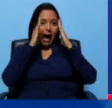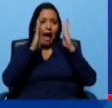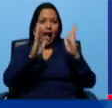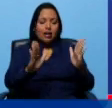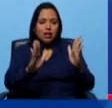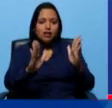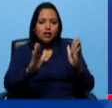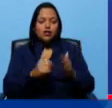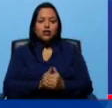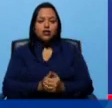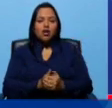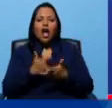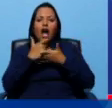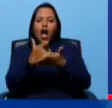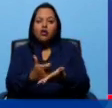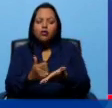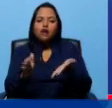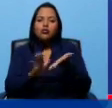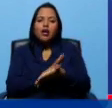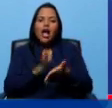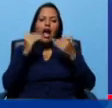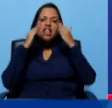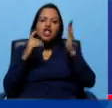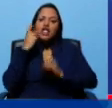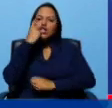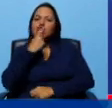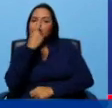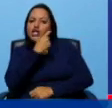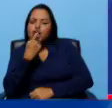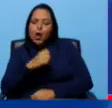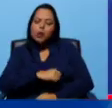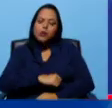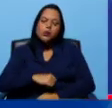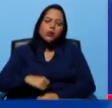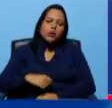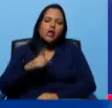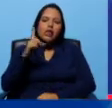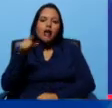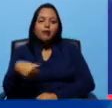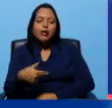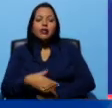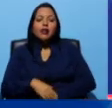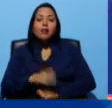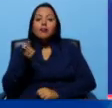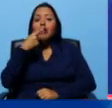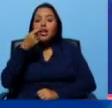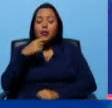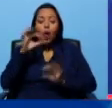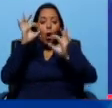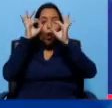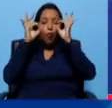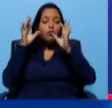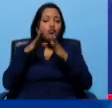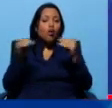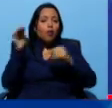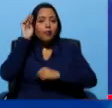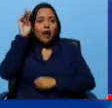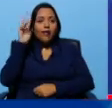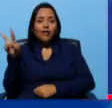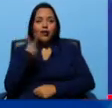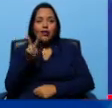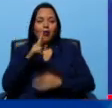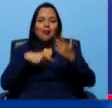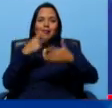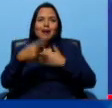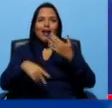deuda quirúrgica de salud, de atención odontológica, oftalmológica, de medicamentos para todo el magisterio, con un